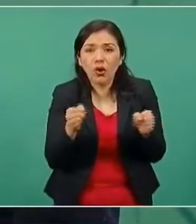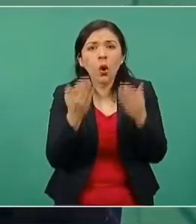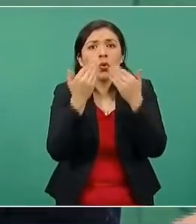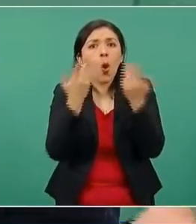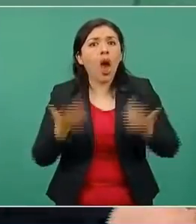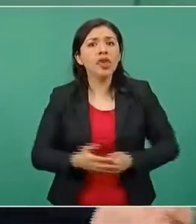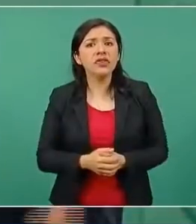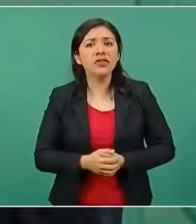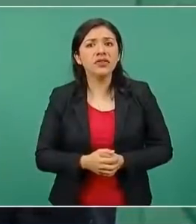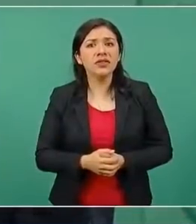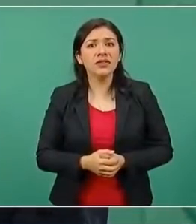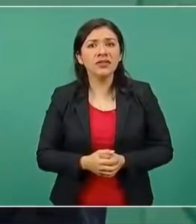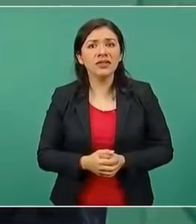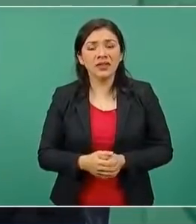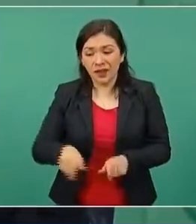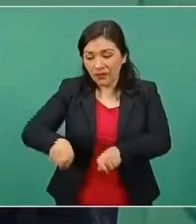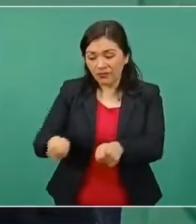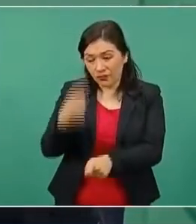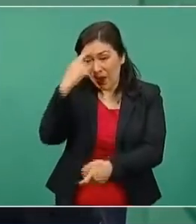no hay estufa,